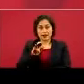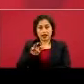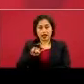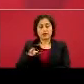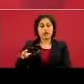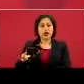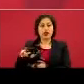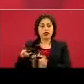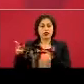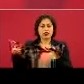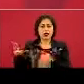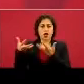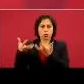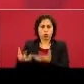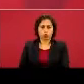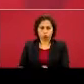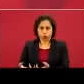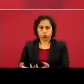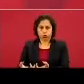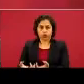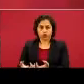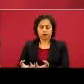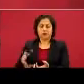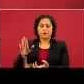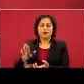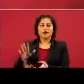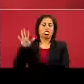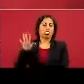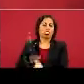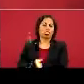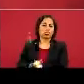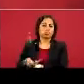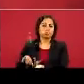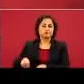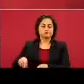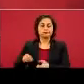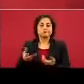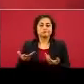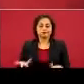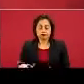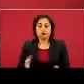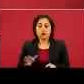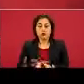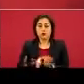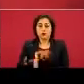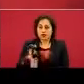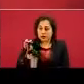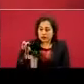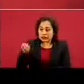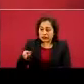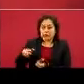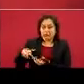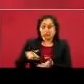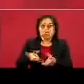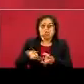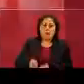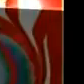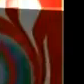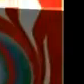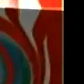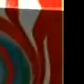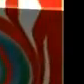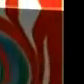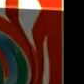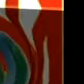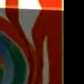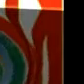solvada, hay un tapón. Entonces, todo eso lo vamos a atender.